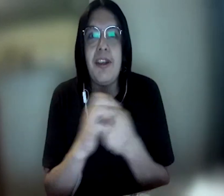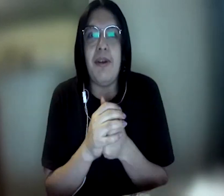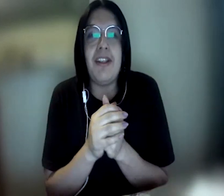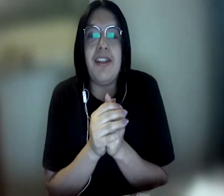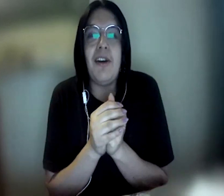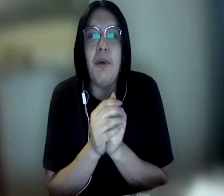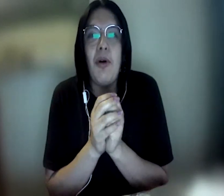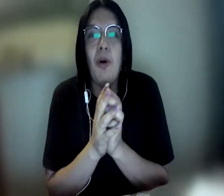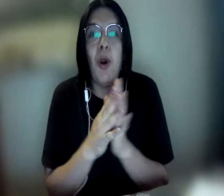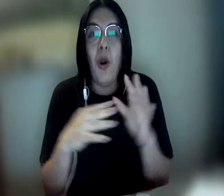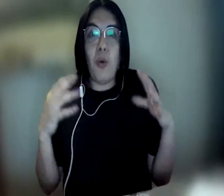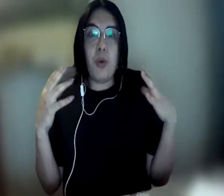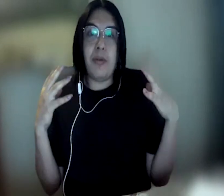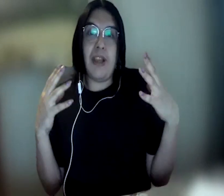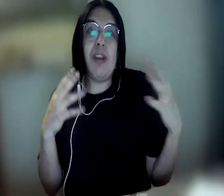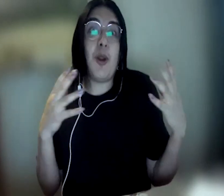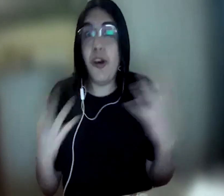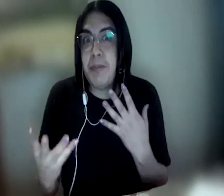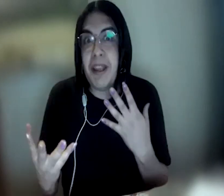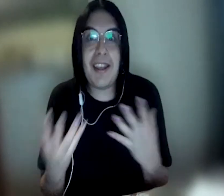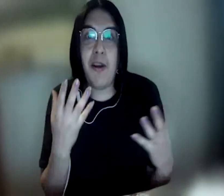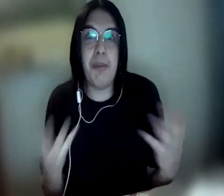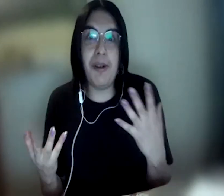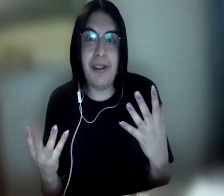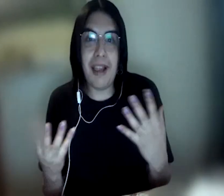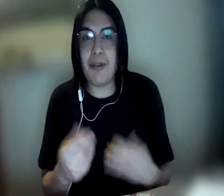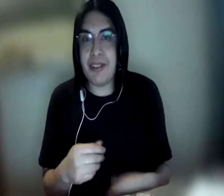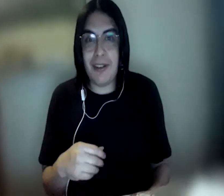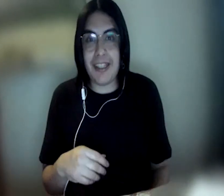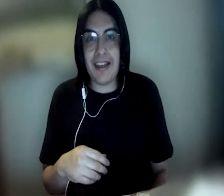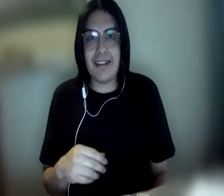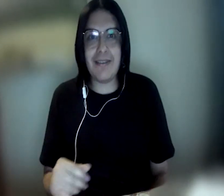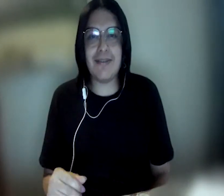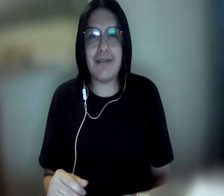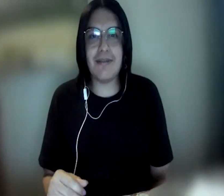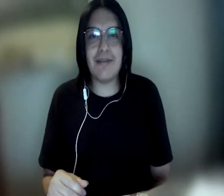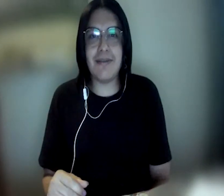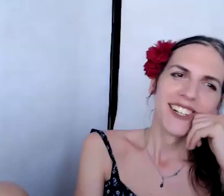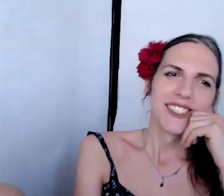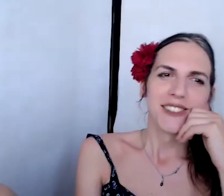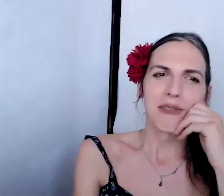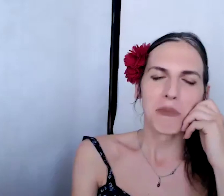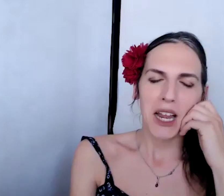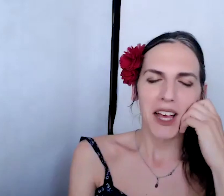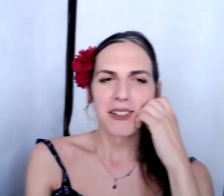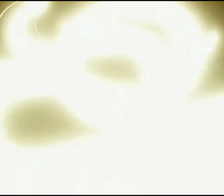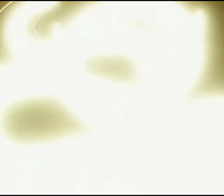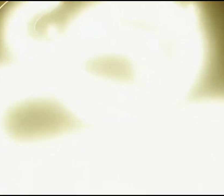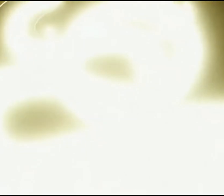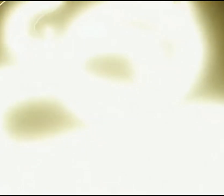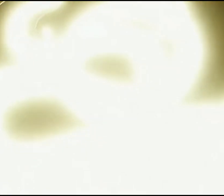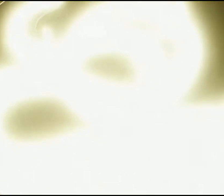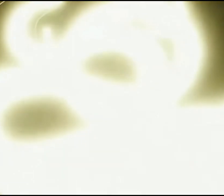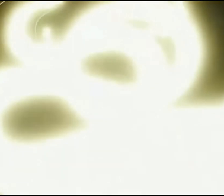7. Podríamos hacer quizás como un encuentro cosplay de Dragon Ball, algo así, ¿no les tinca? Y.